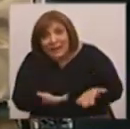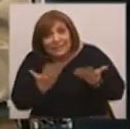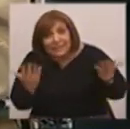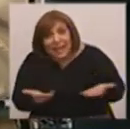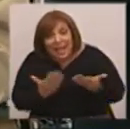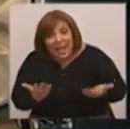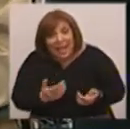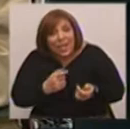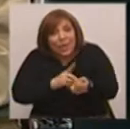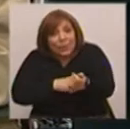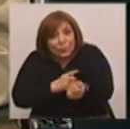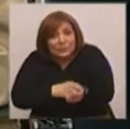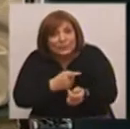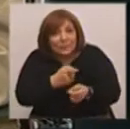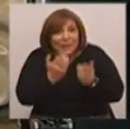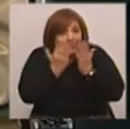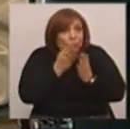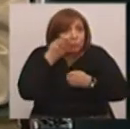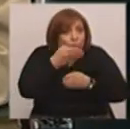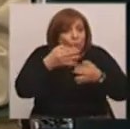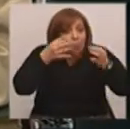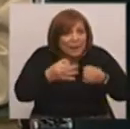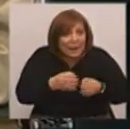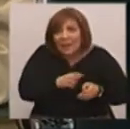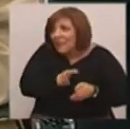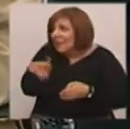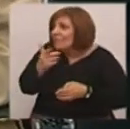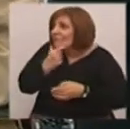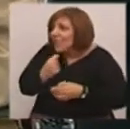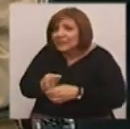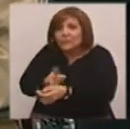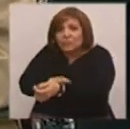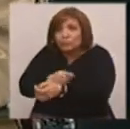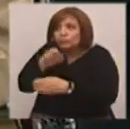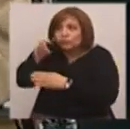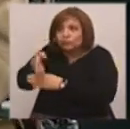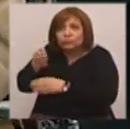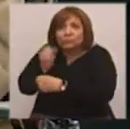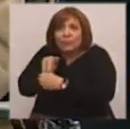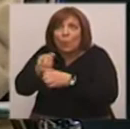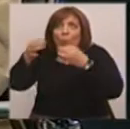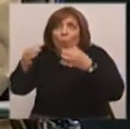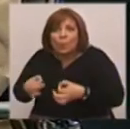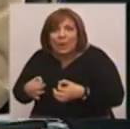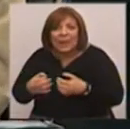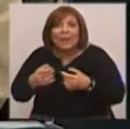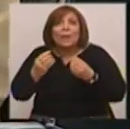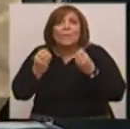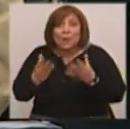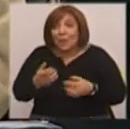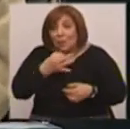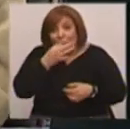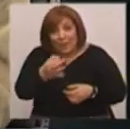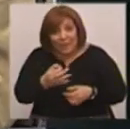el hábito del trabajo. Entonces, es difícil encontrar el porqué, como decía el señor presidente,